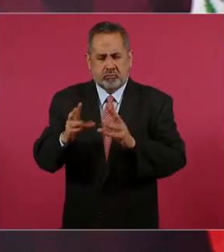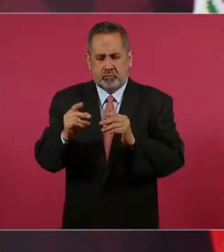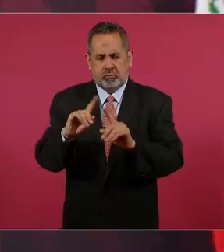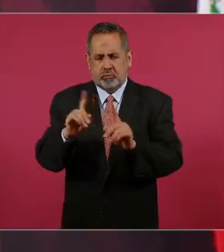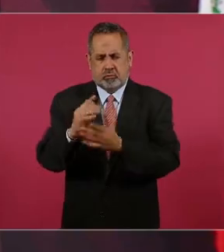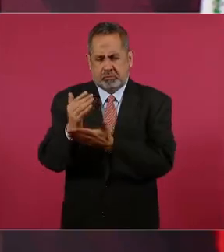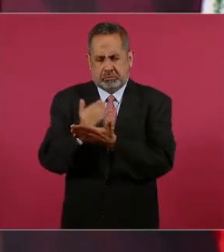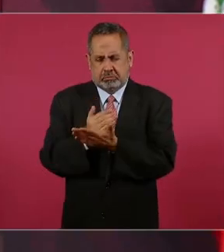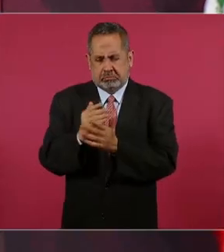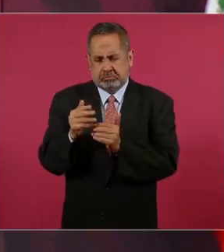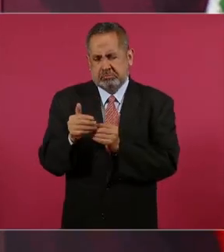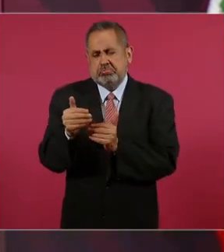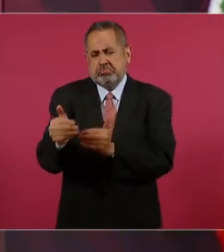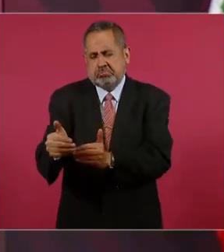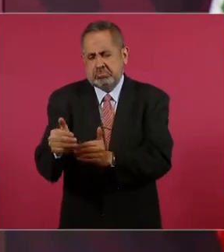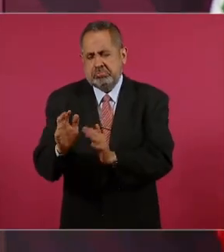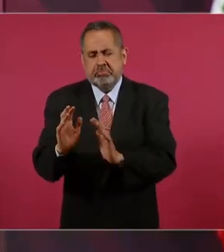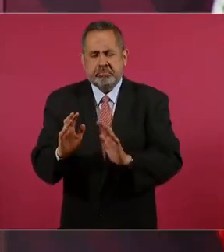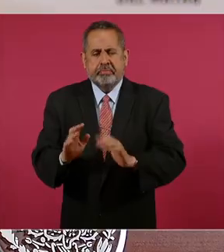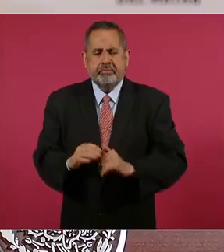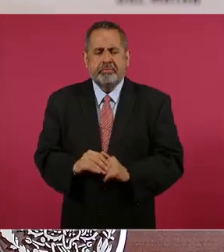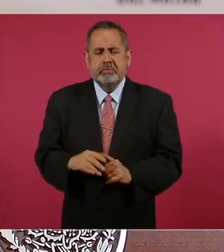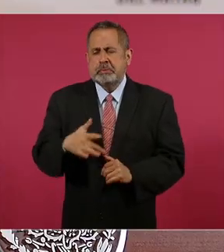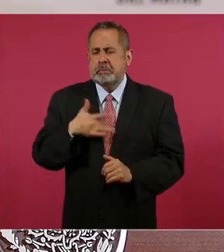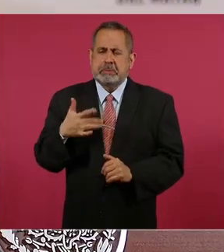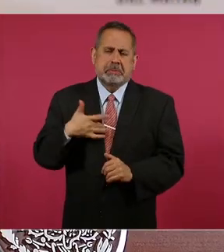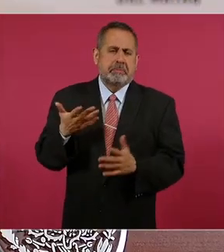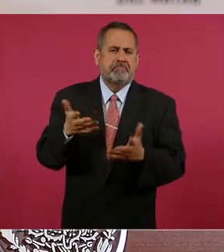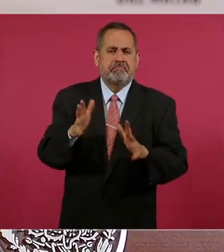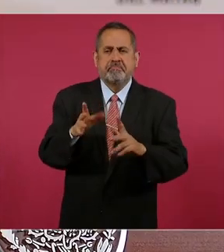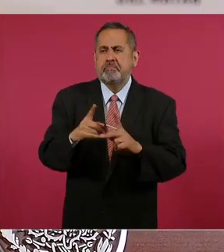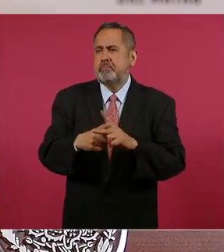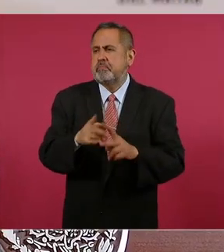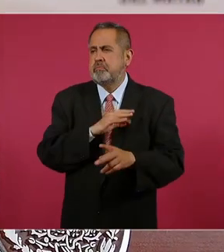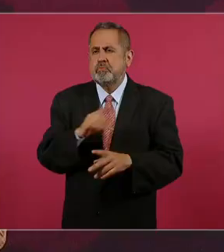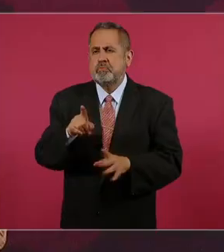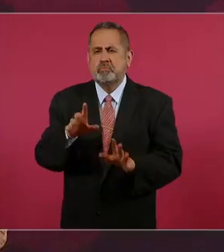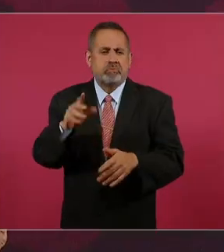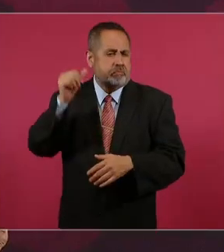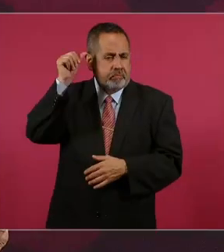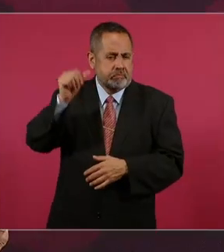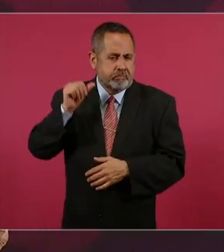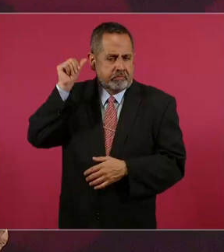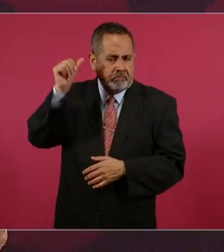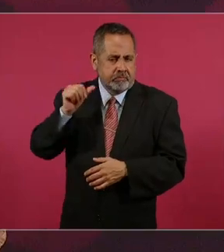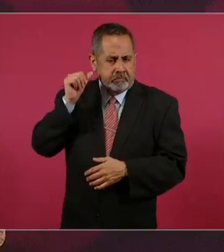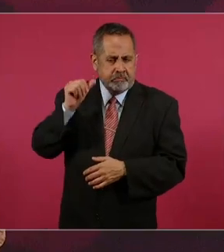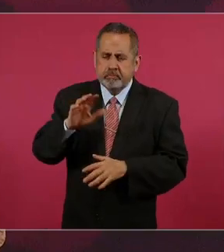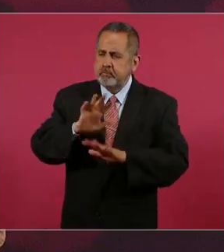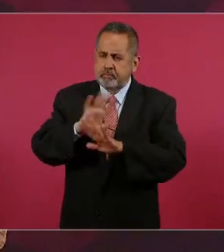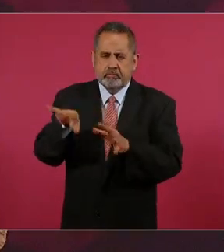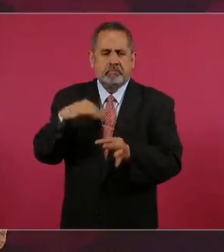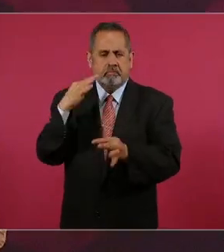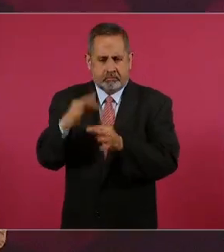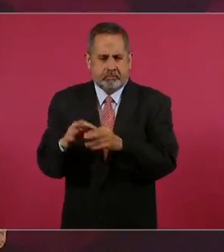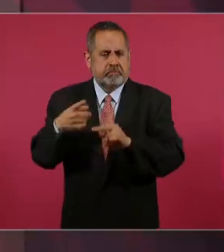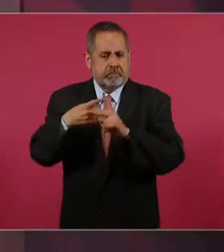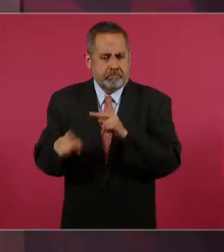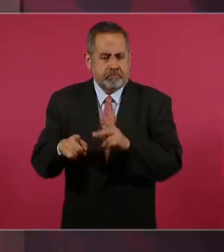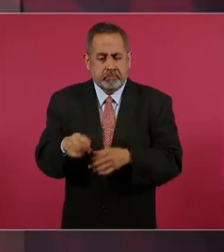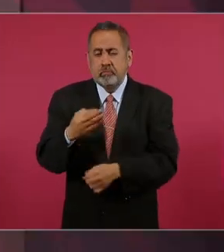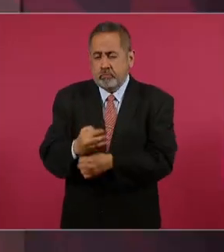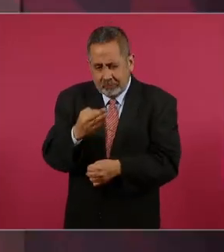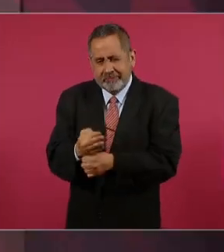no mucho yo calculo que para abril ya vamos a poder operar ya